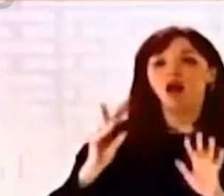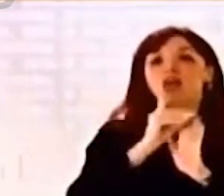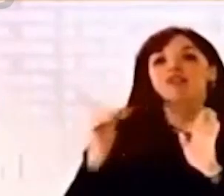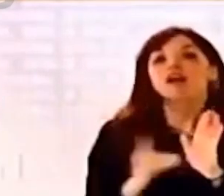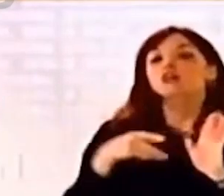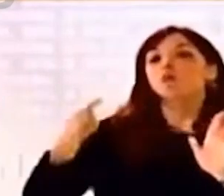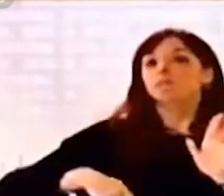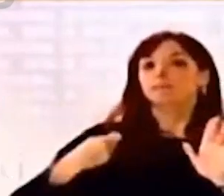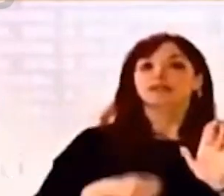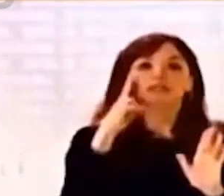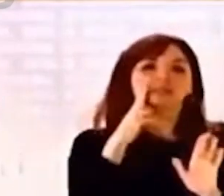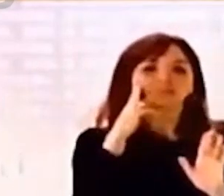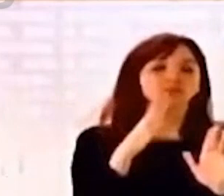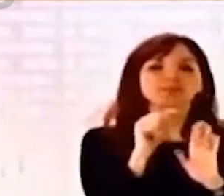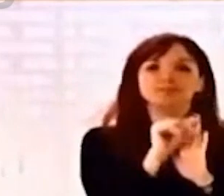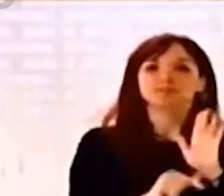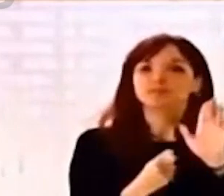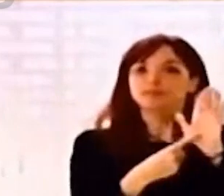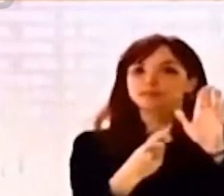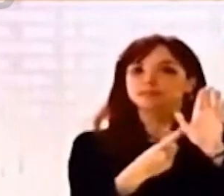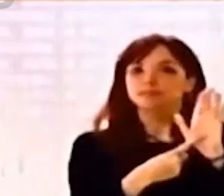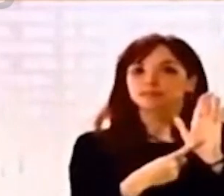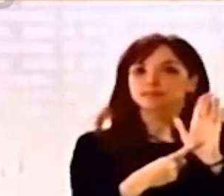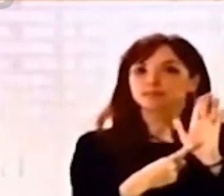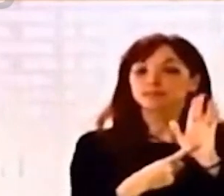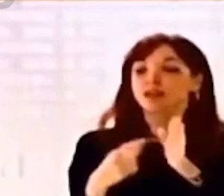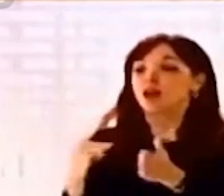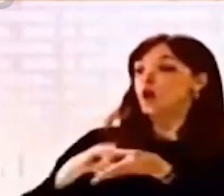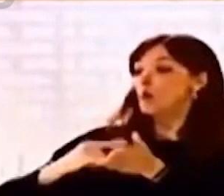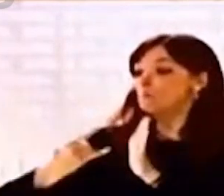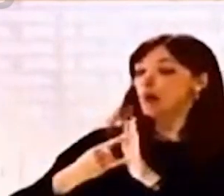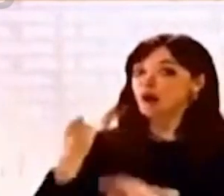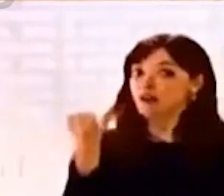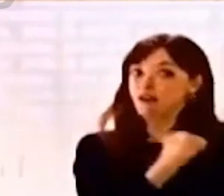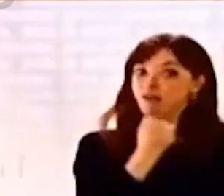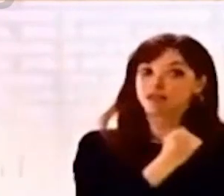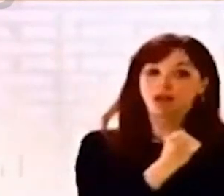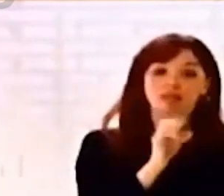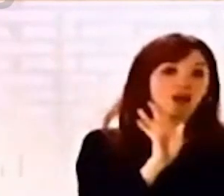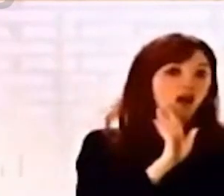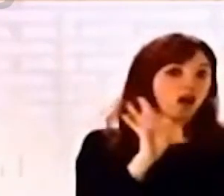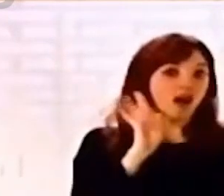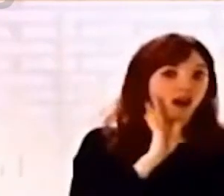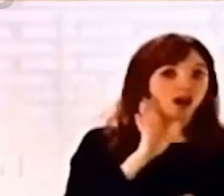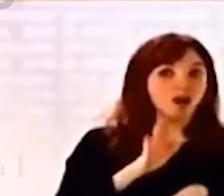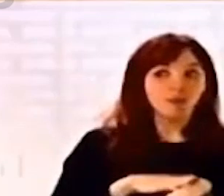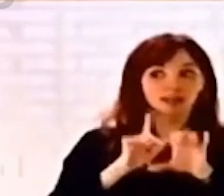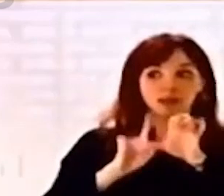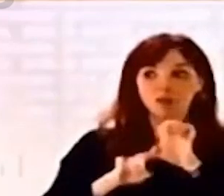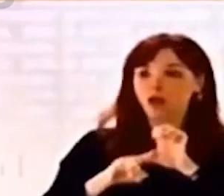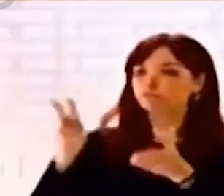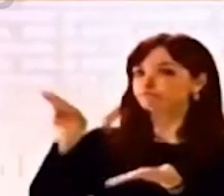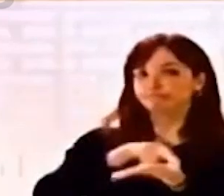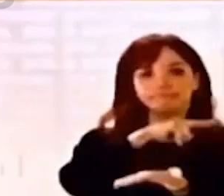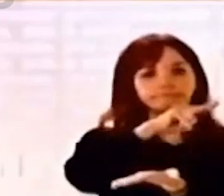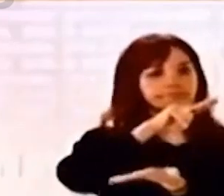extremadura que anulará el plan de navidad que teníamos previsto en la comunidad autónoma y volveremos a